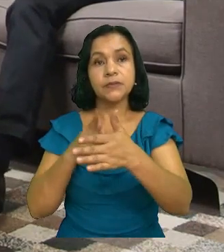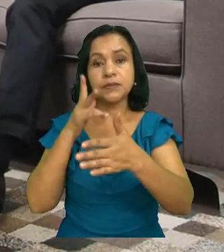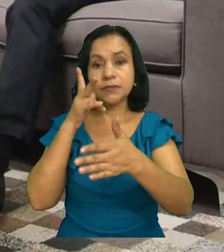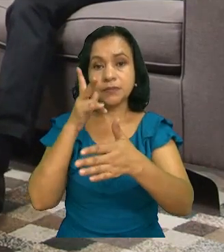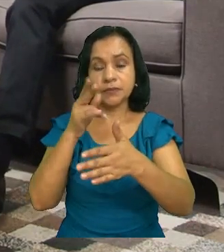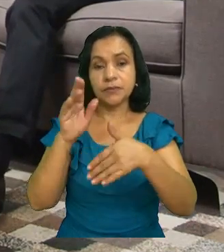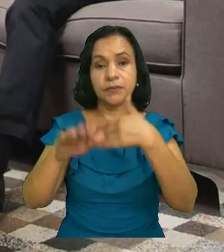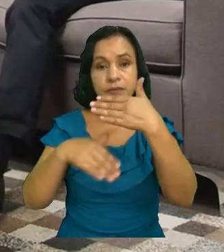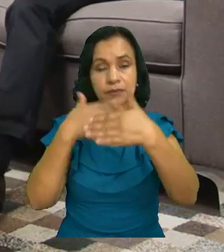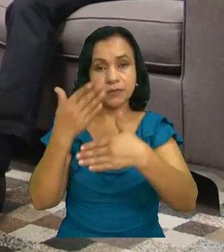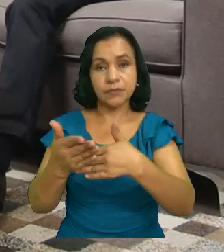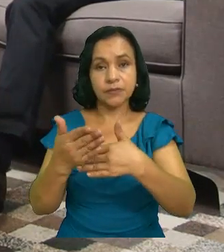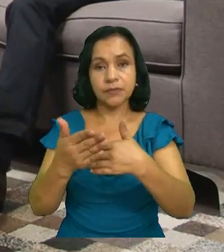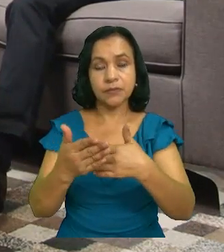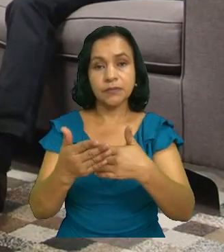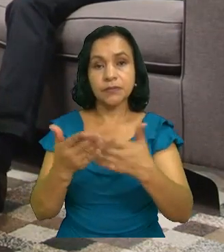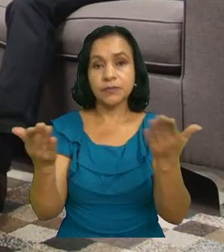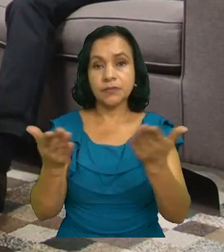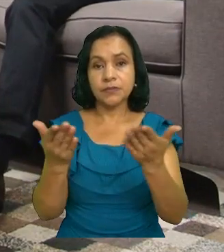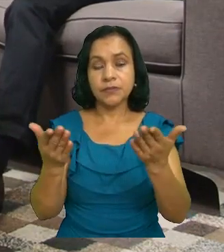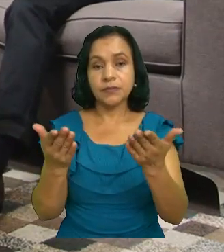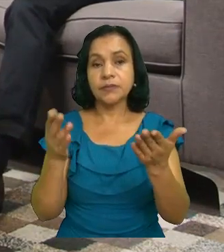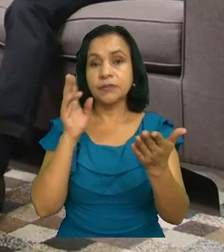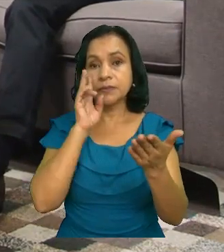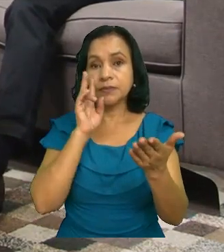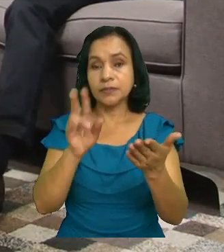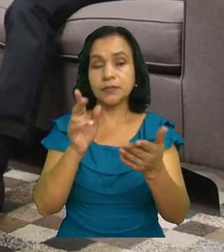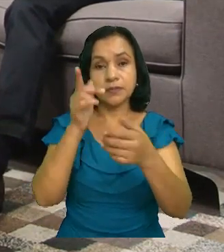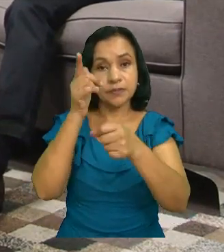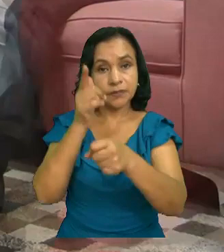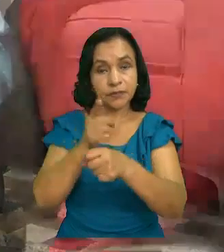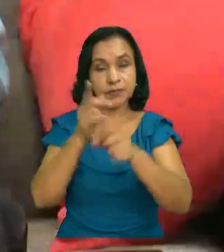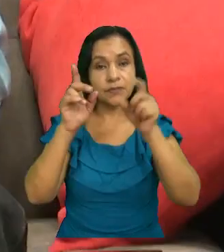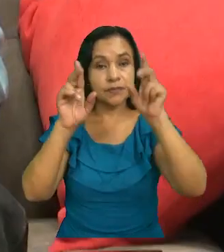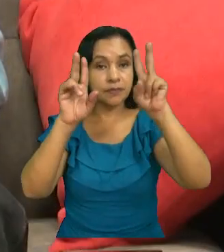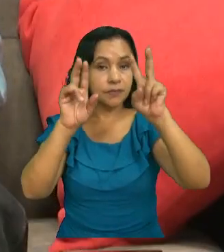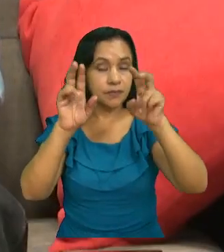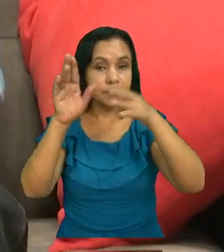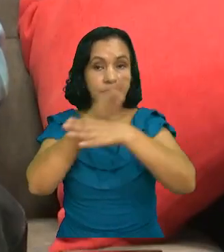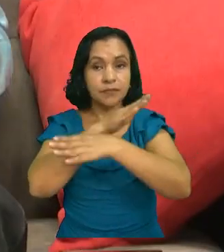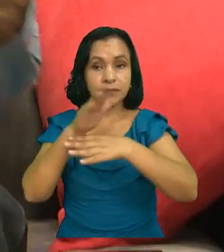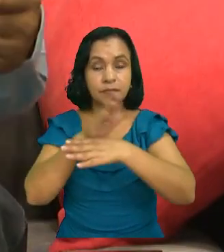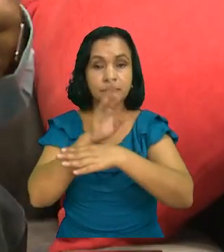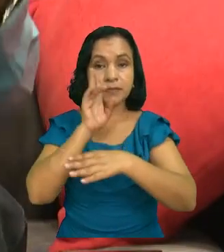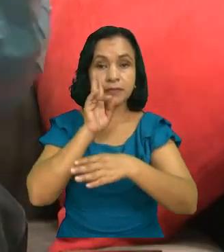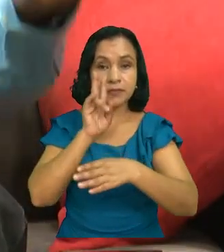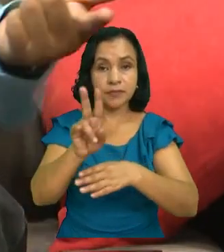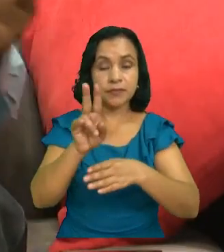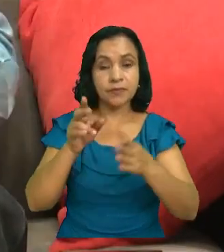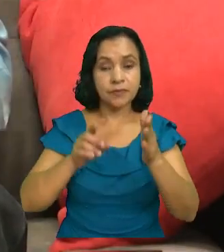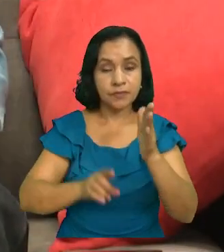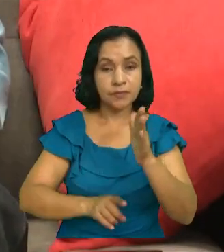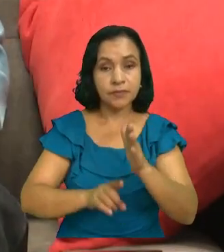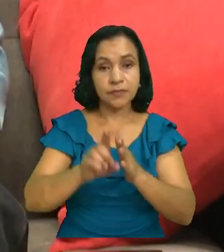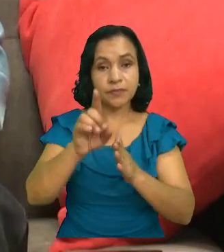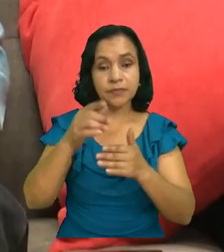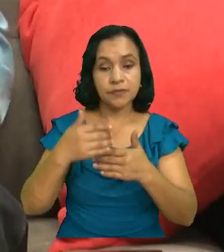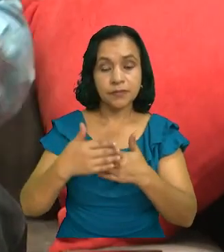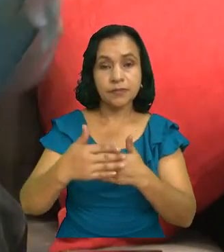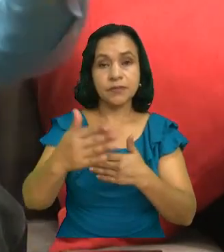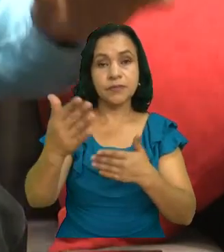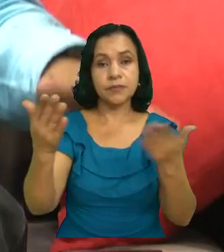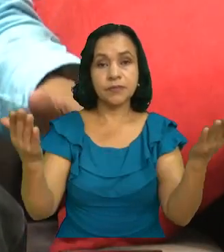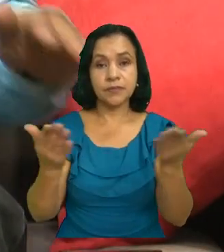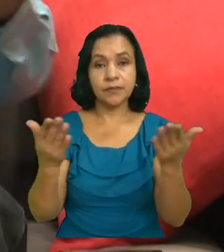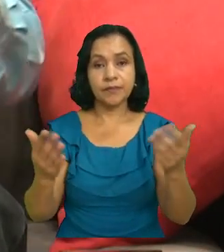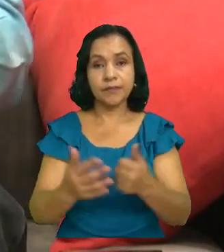volver quisiera que precisamente ya entráramos con esos aspectos y visibilizar un poquito tanto los avances como, bueno,